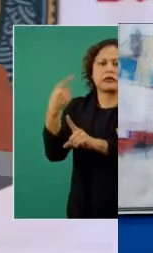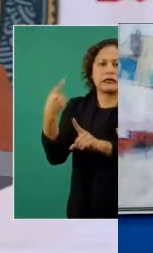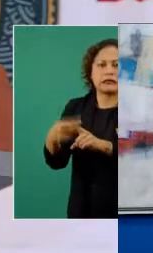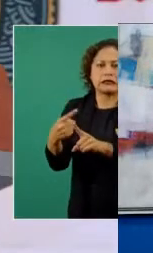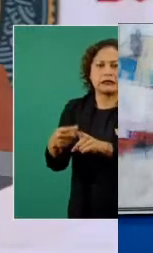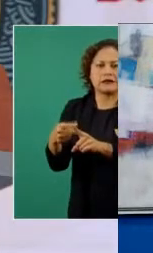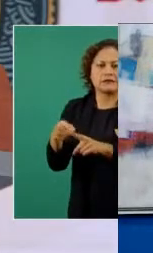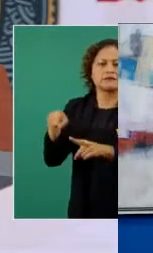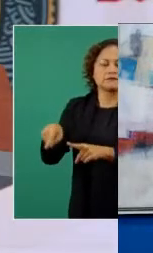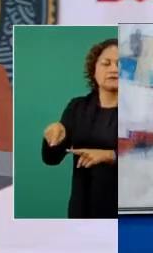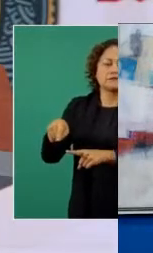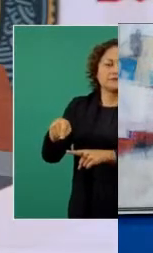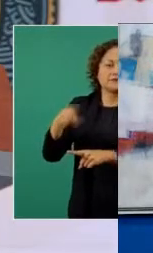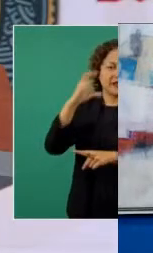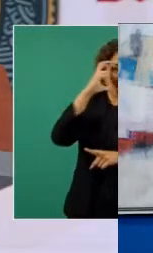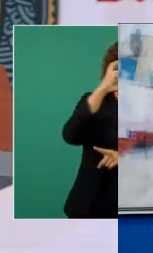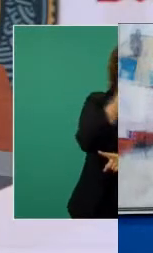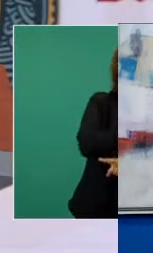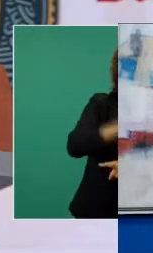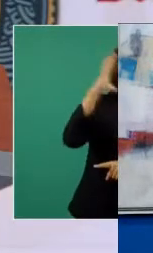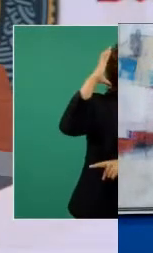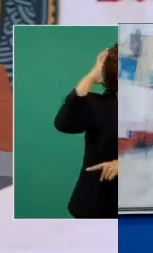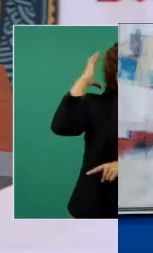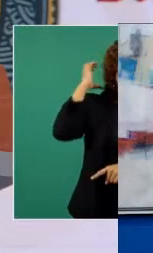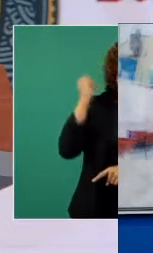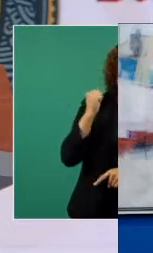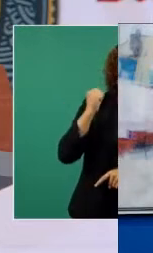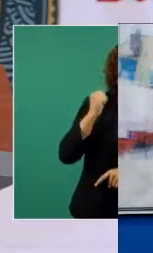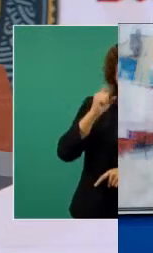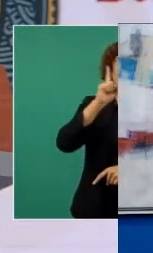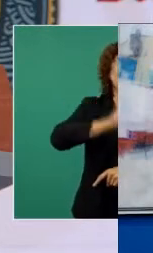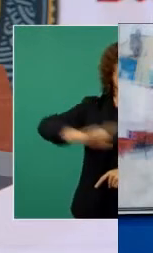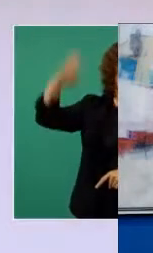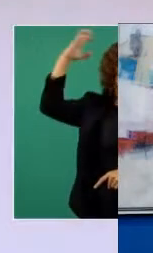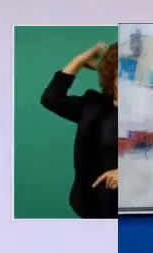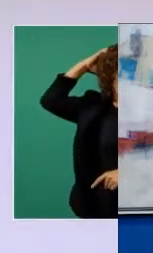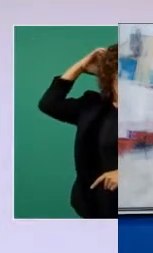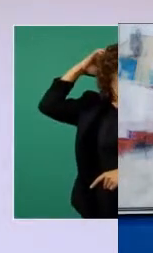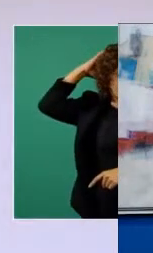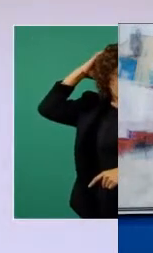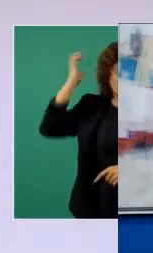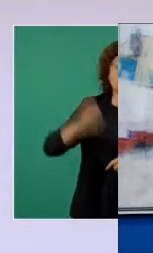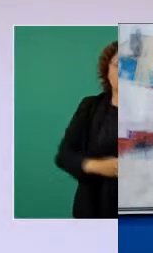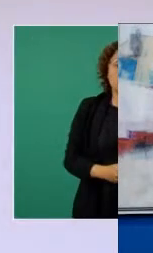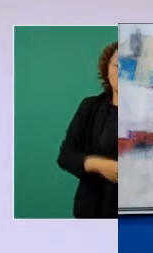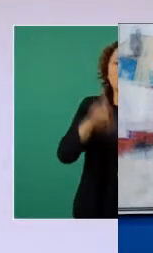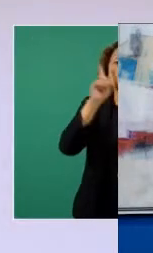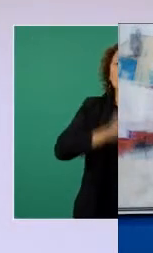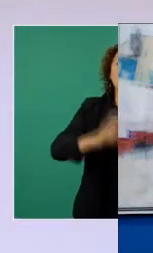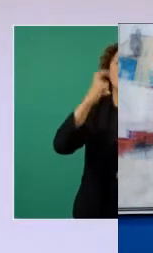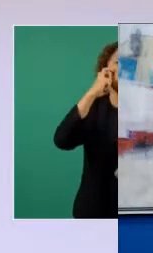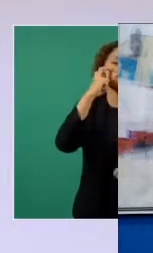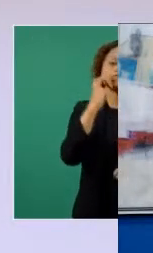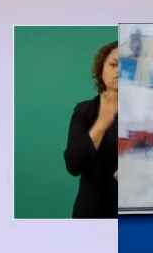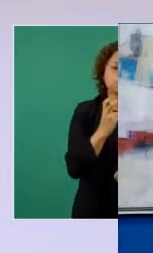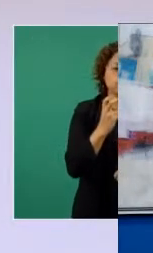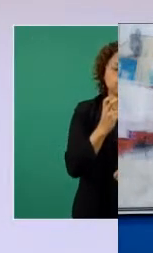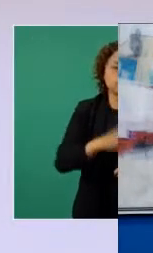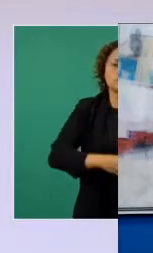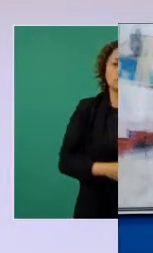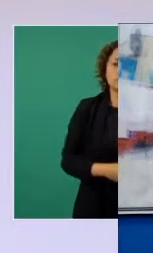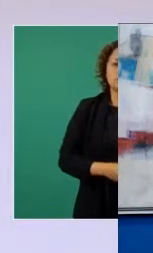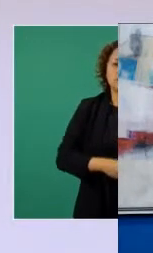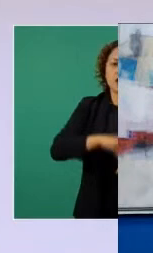María Morelos, de Josefa Ortiz de Domínguez, de Leona Vicario, de